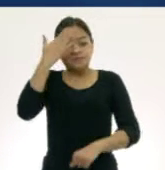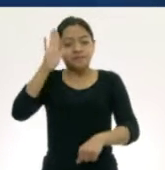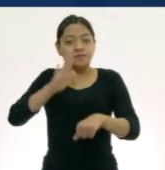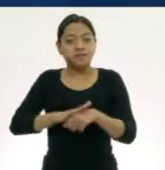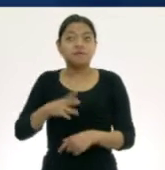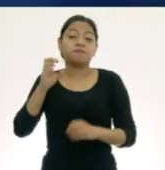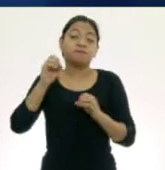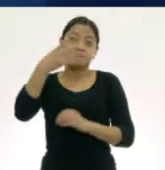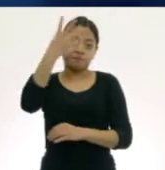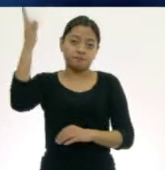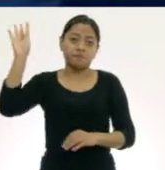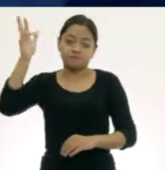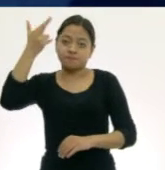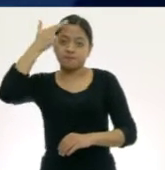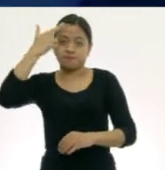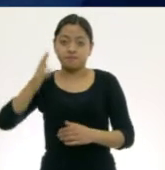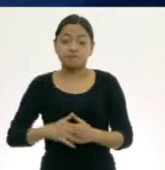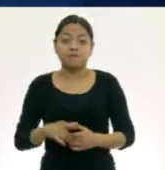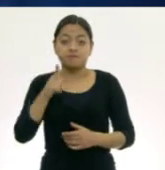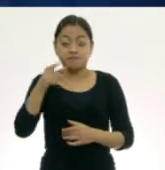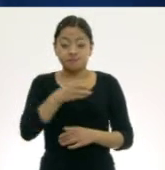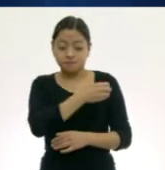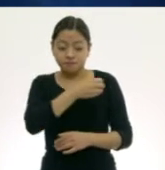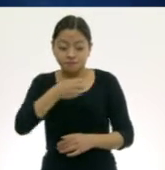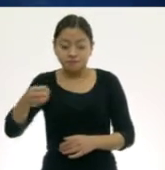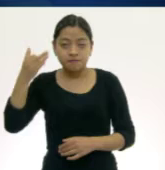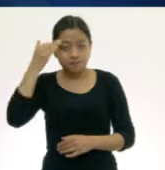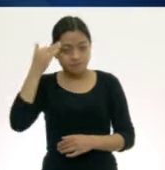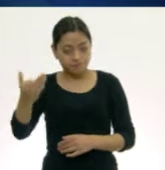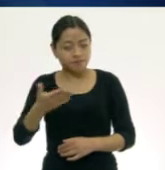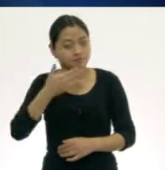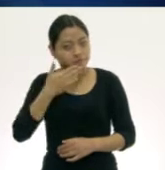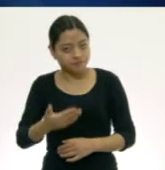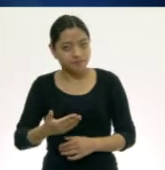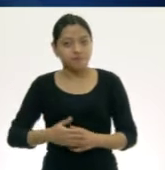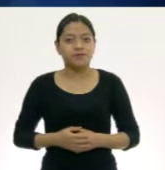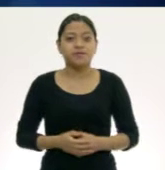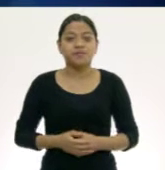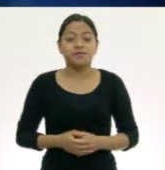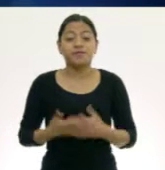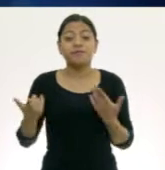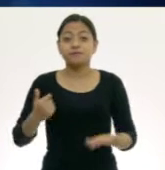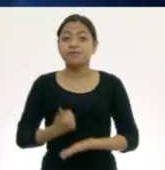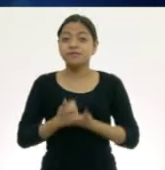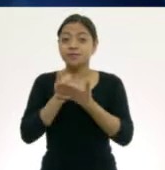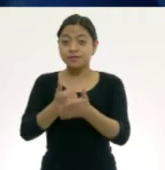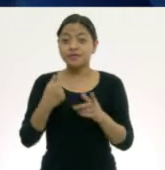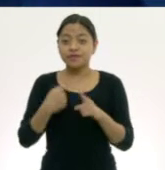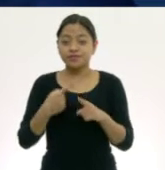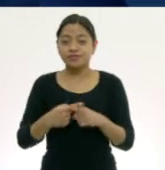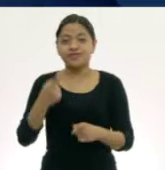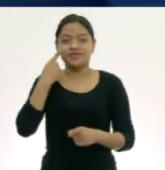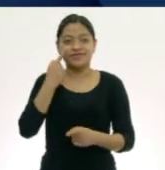la de tu familia. Organiza los datos en forma cronológica. Puedes ayudarte de la siguiente línea del